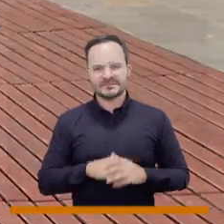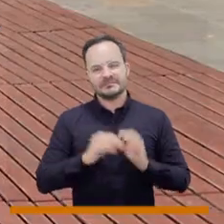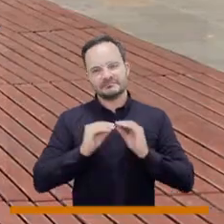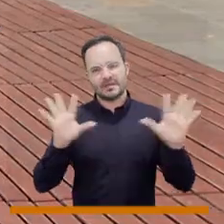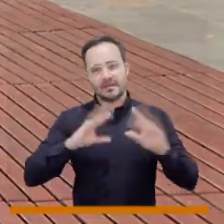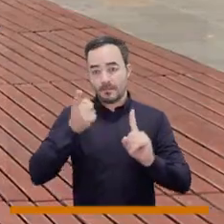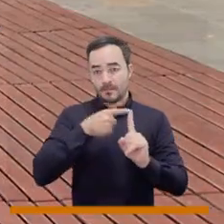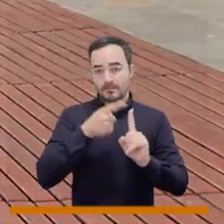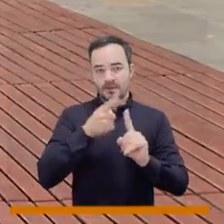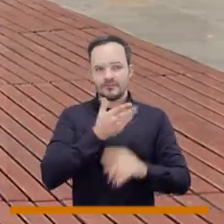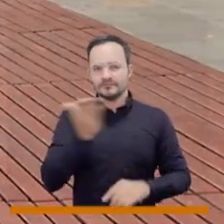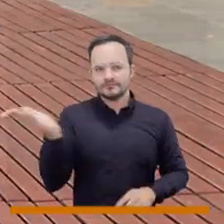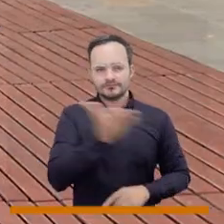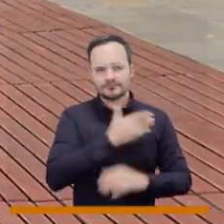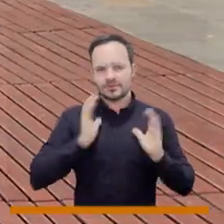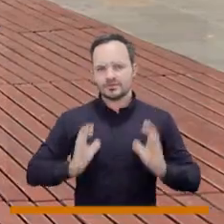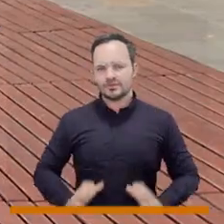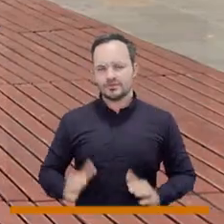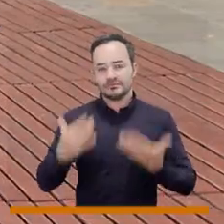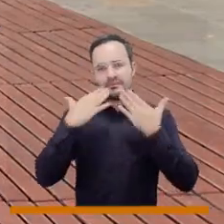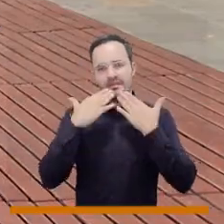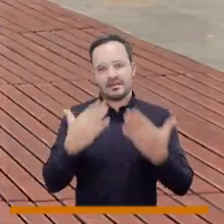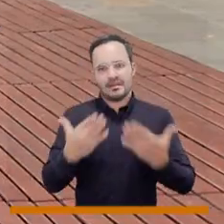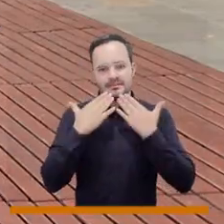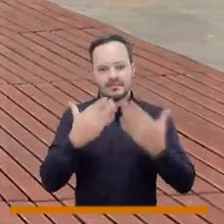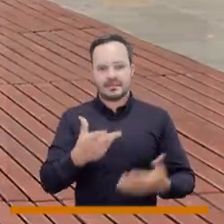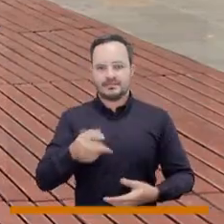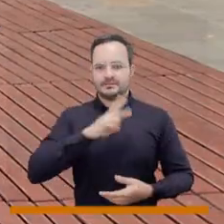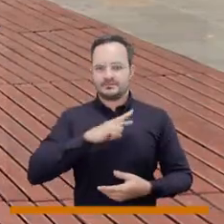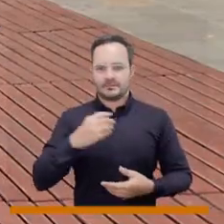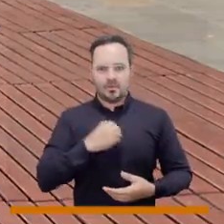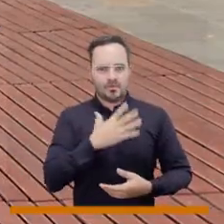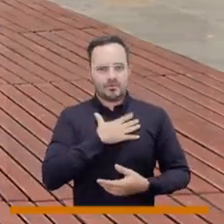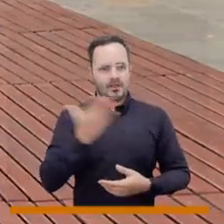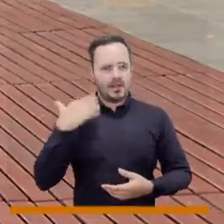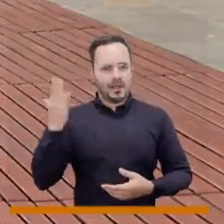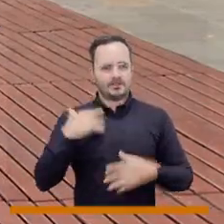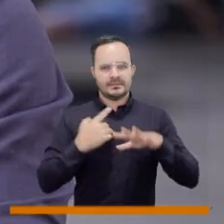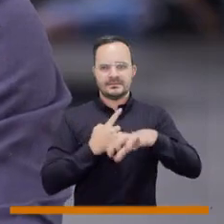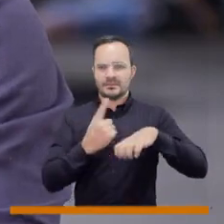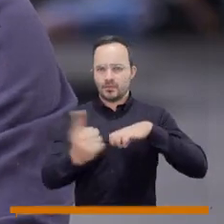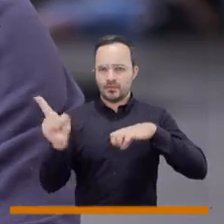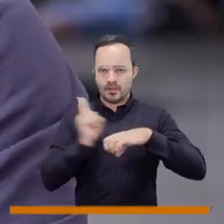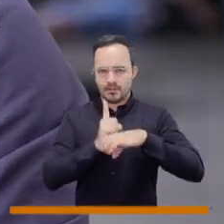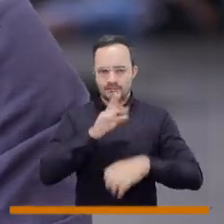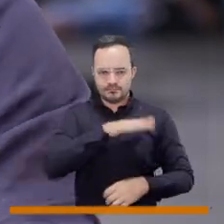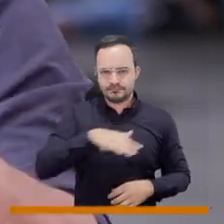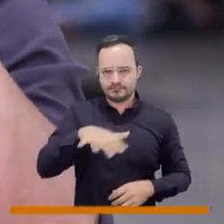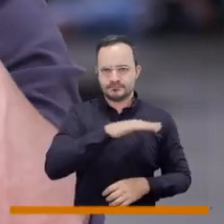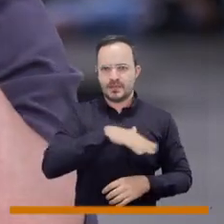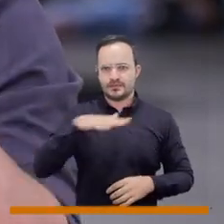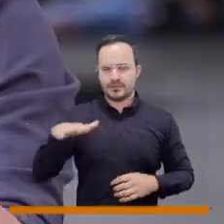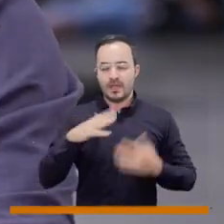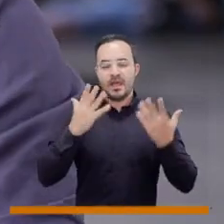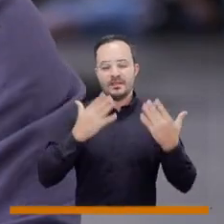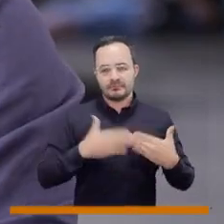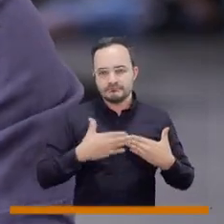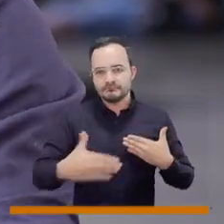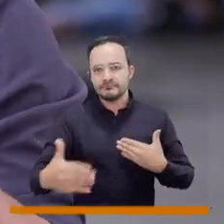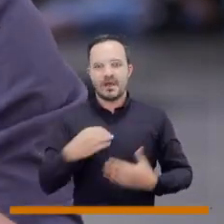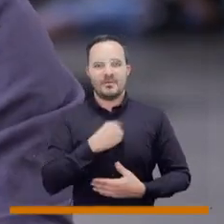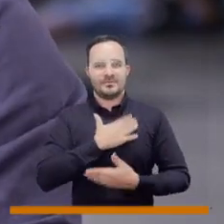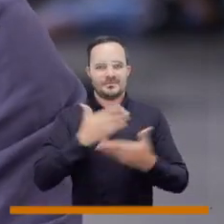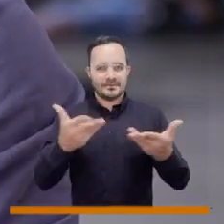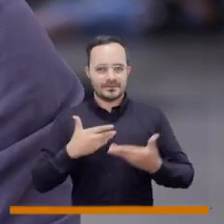lo primero es que agradezco a todos los ciudadanos que me dieron la oportunidad de ser diputado de Antioquia y los que me dieron la oportunidad